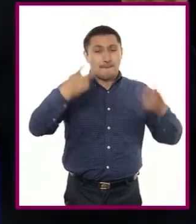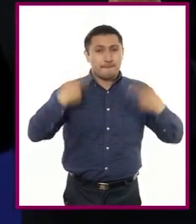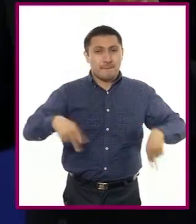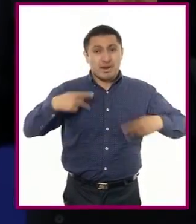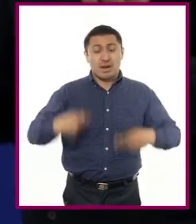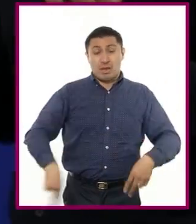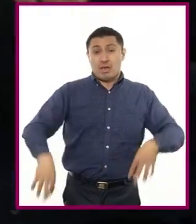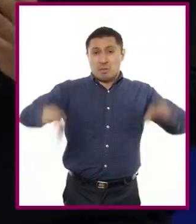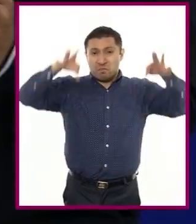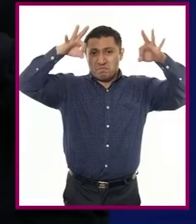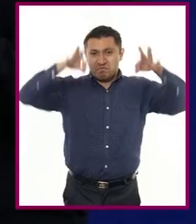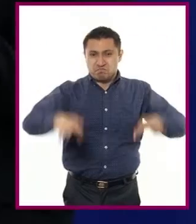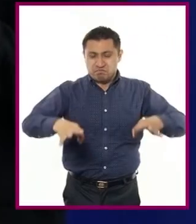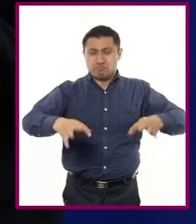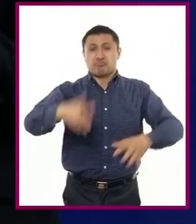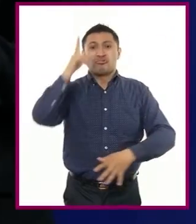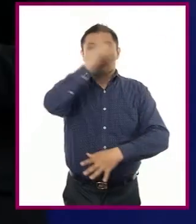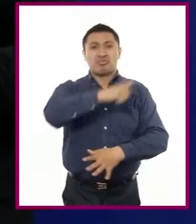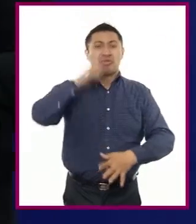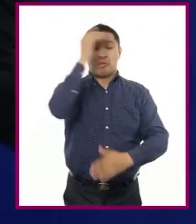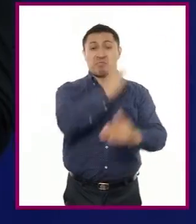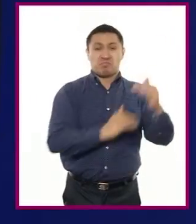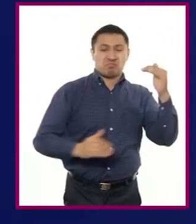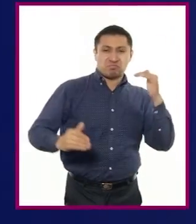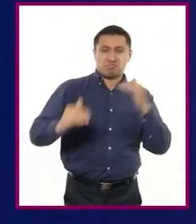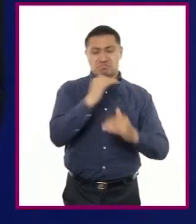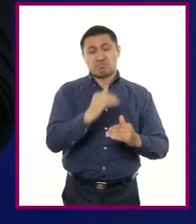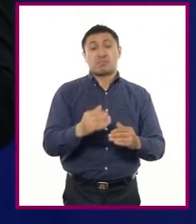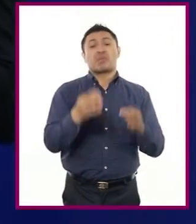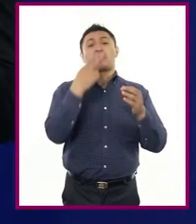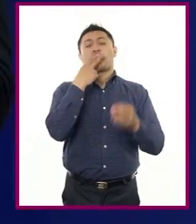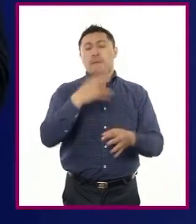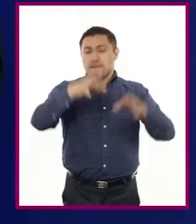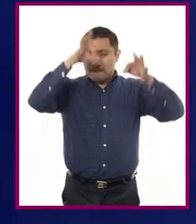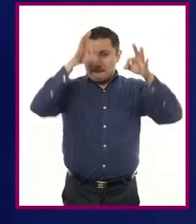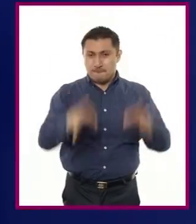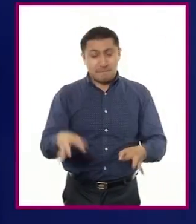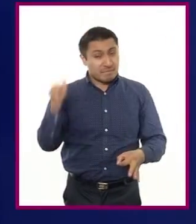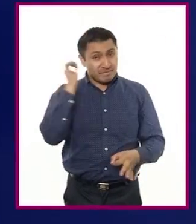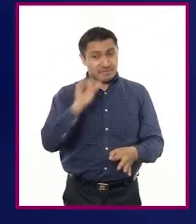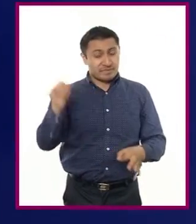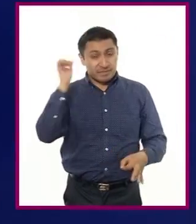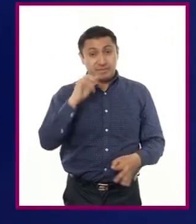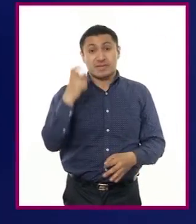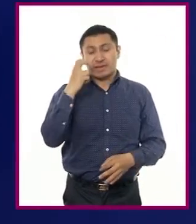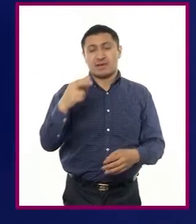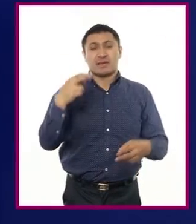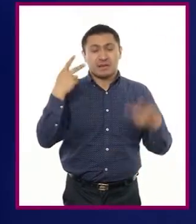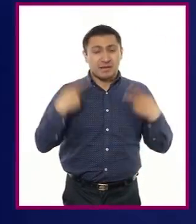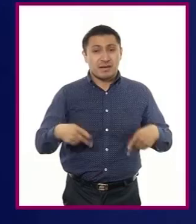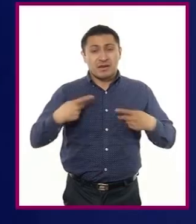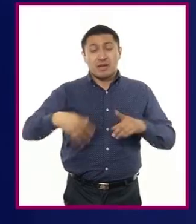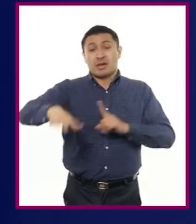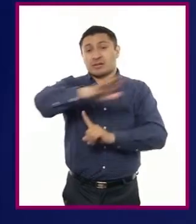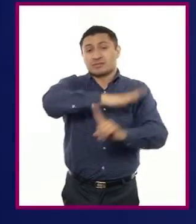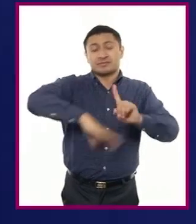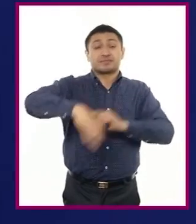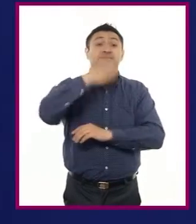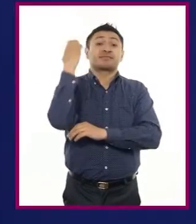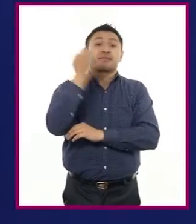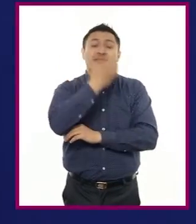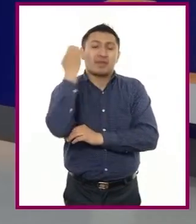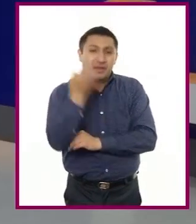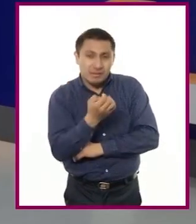alto conocimiento de la lengua y la emplean correctamente. Generalmente, este nivel es empleado en ámbitos